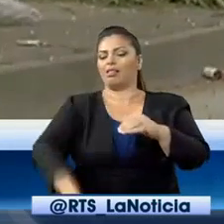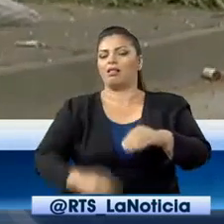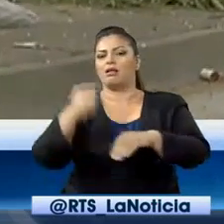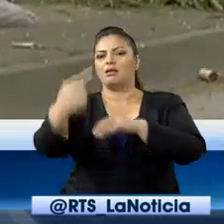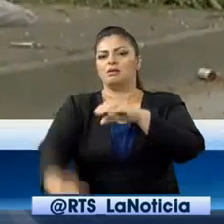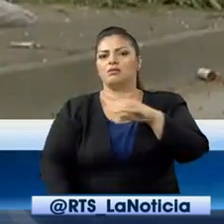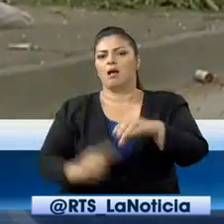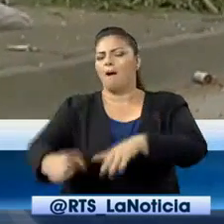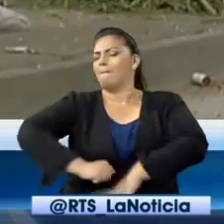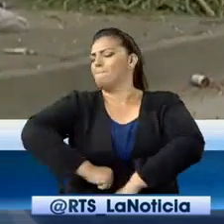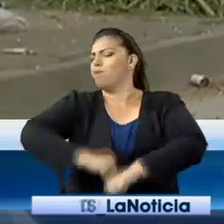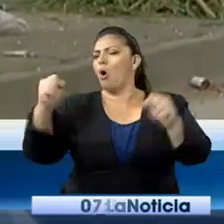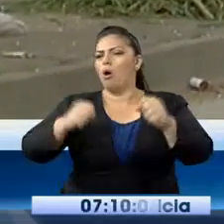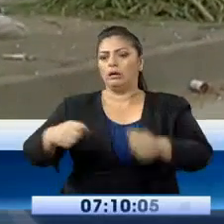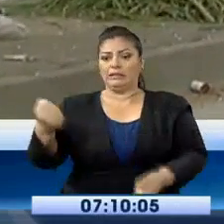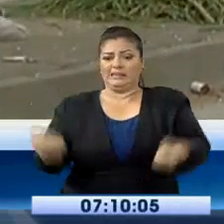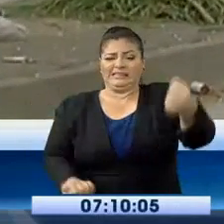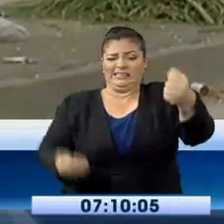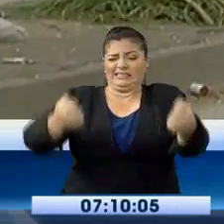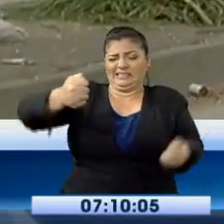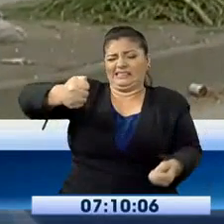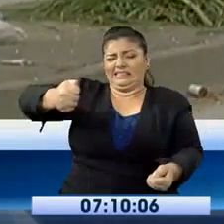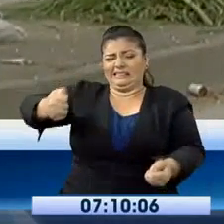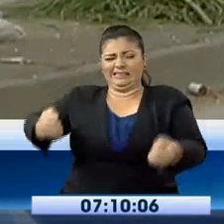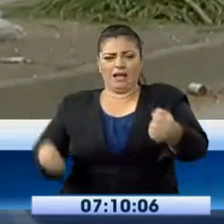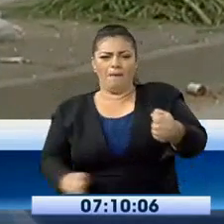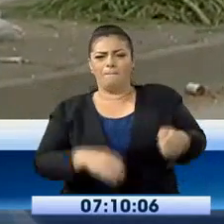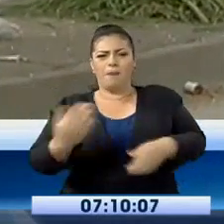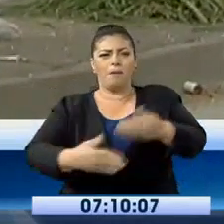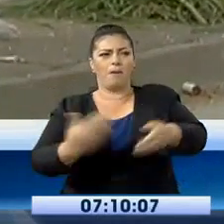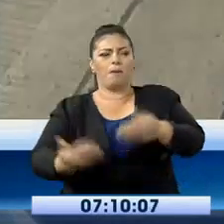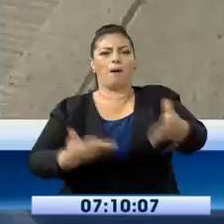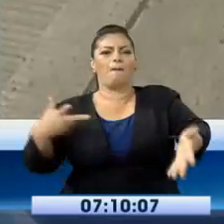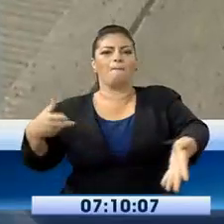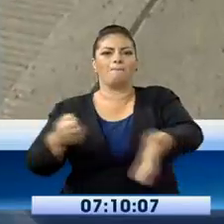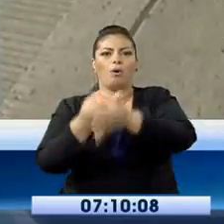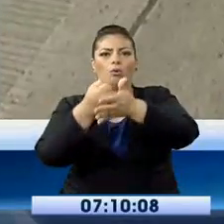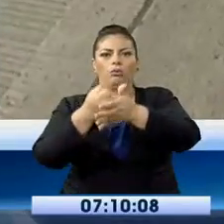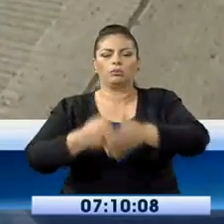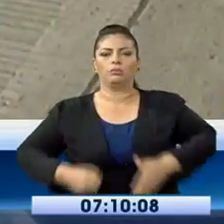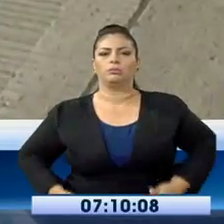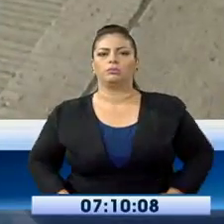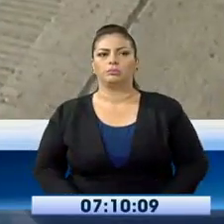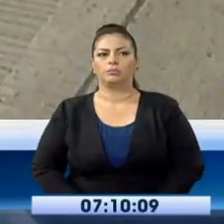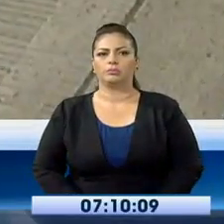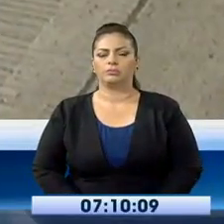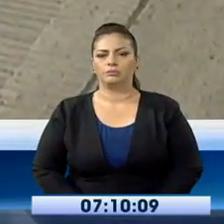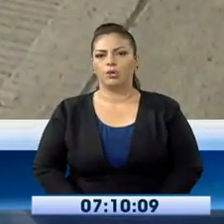derivó en que el conductor del micro perdiera el control y, en su afán por detener el